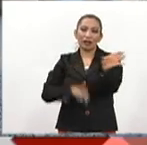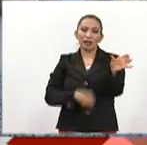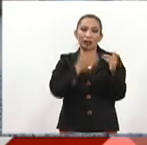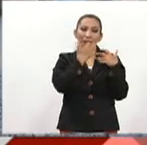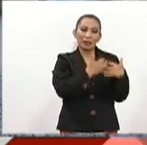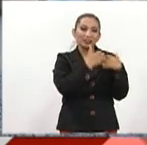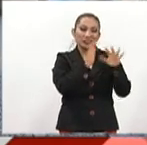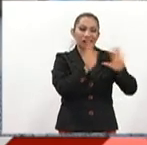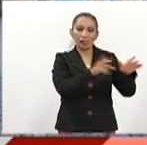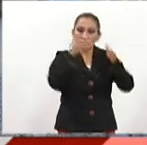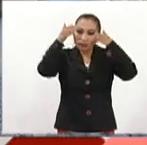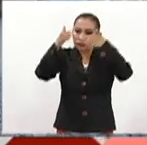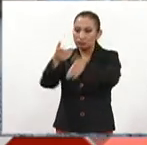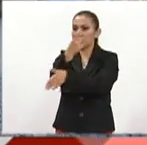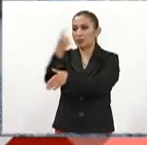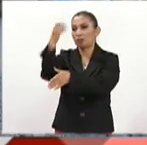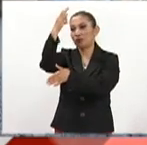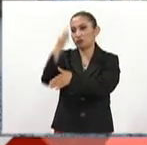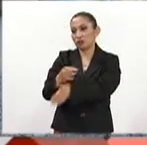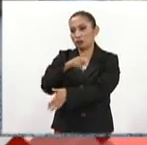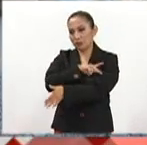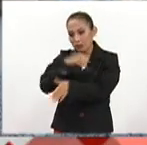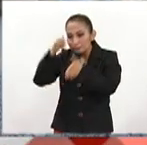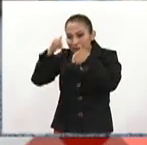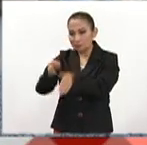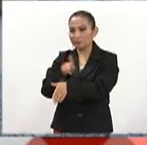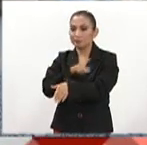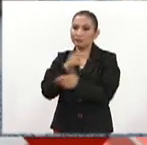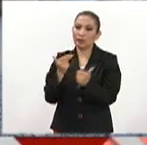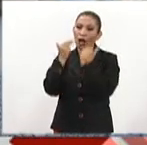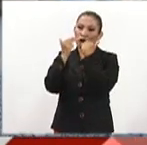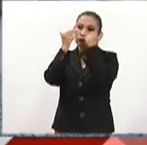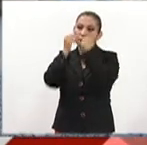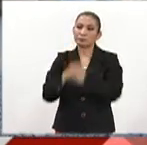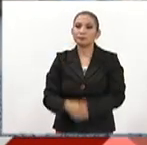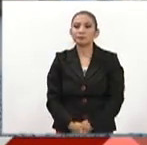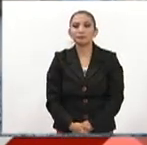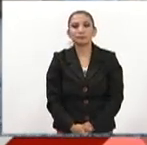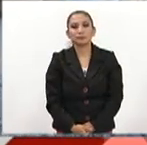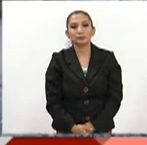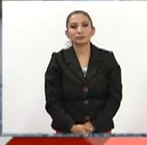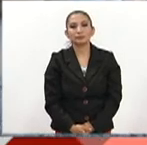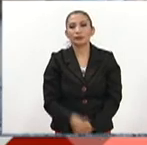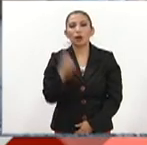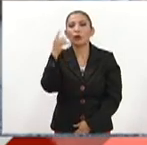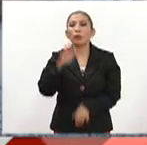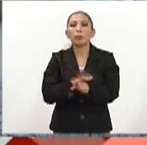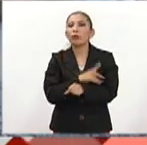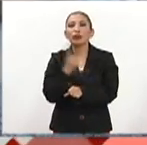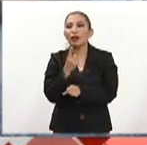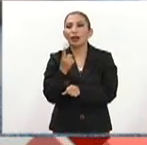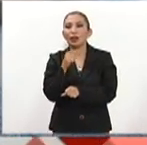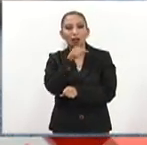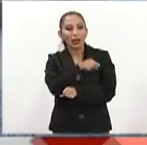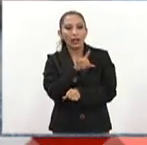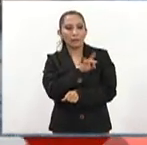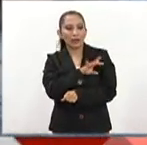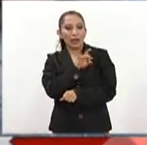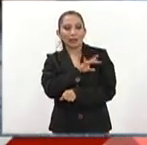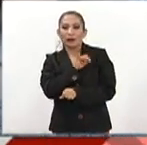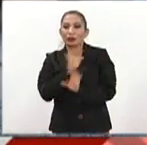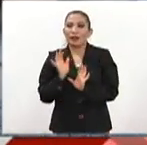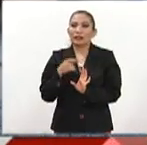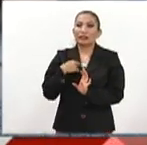trabajaba y me dediqué al 100% a lo que hoy en día estoy haciendo con Dertec. Sí. Una de las razones principales fue el miedo